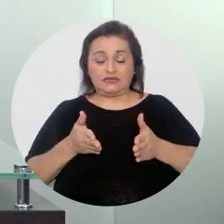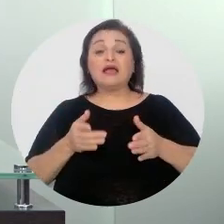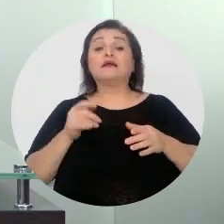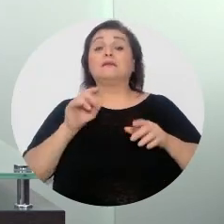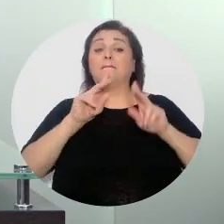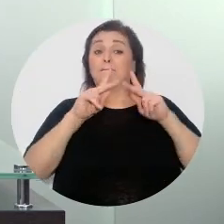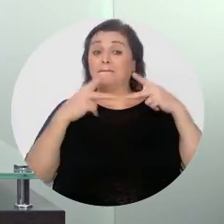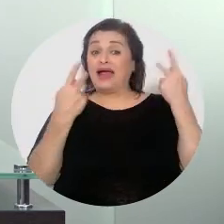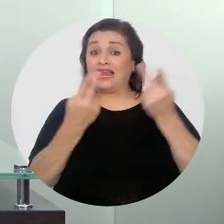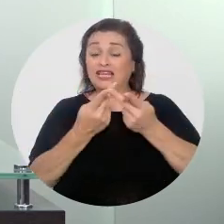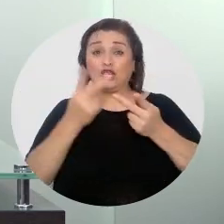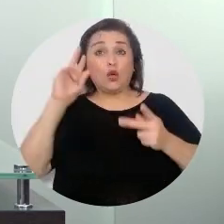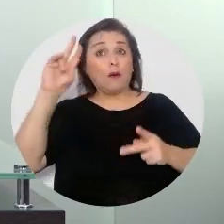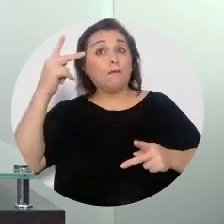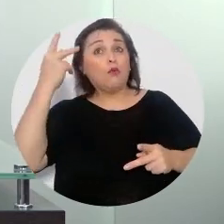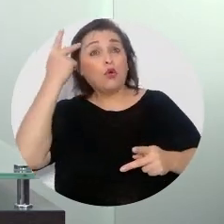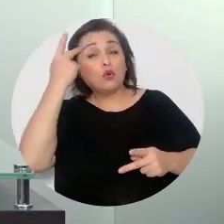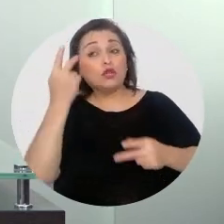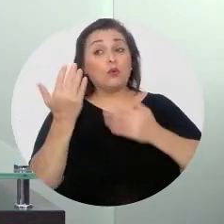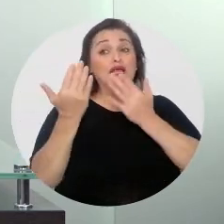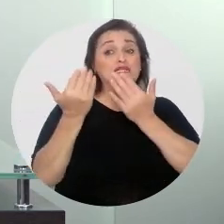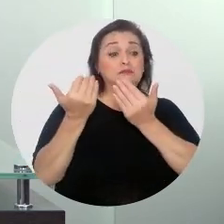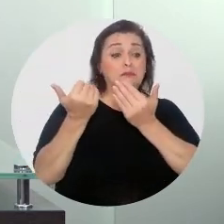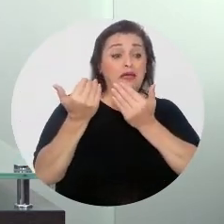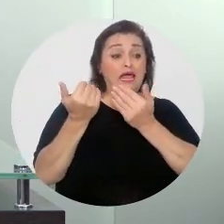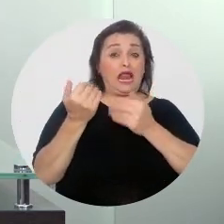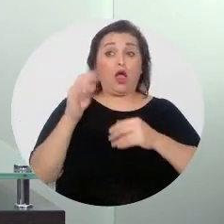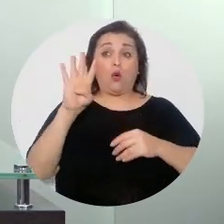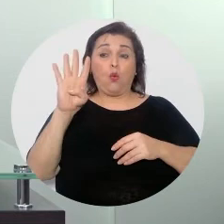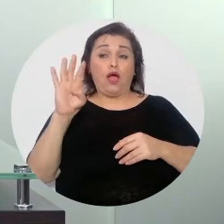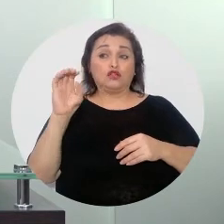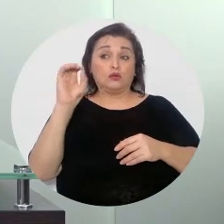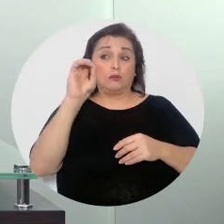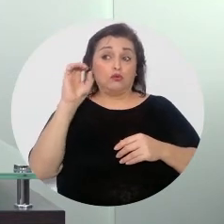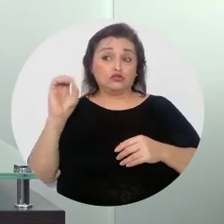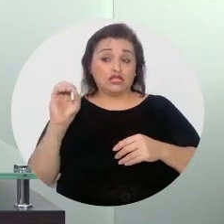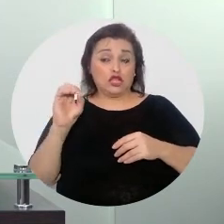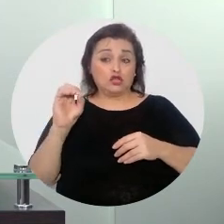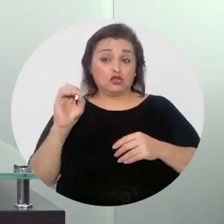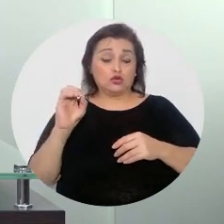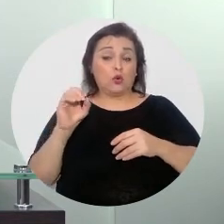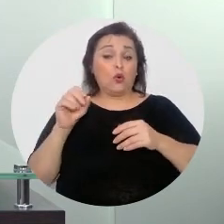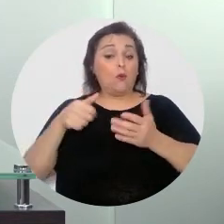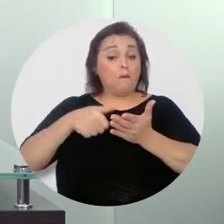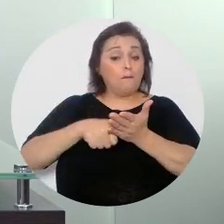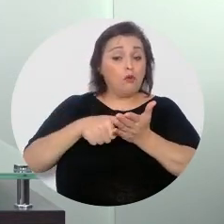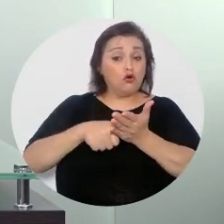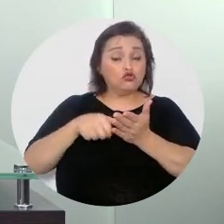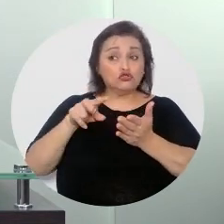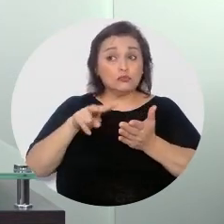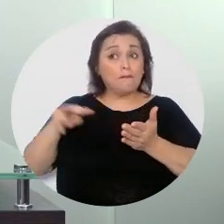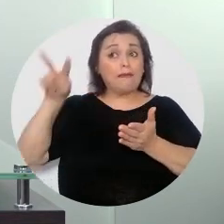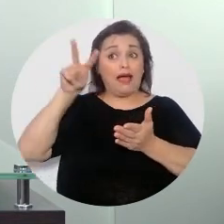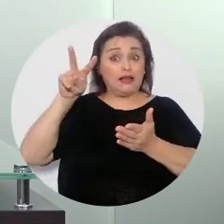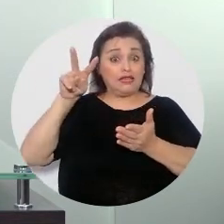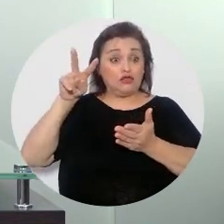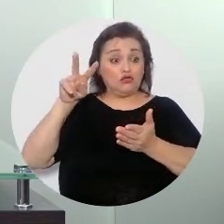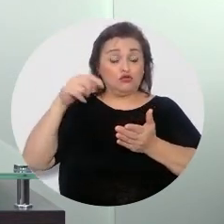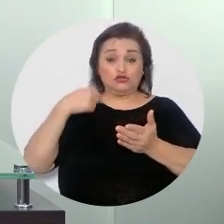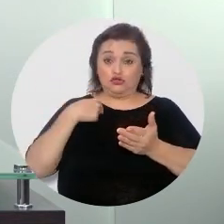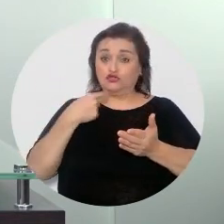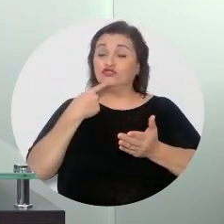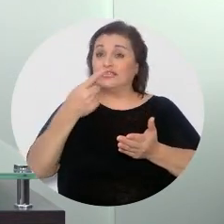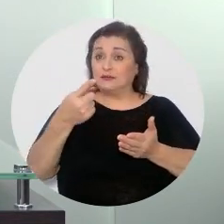Así, si un partido político ha superado el umbral del 4% de los votos válidamente emitidos al que hemos